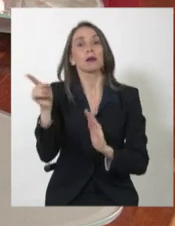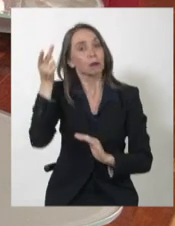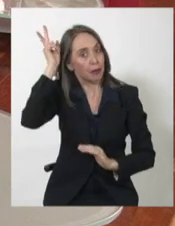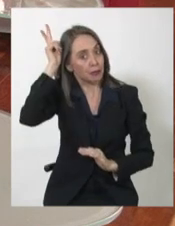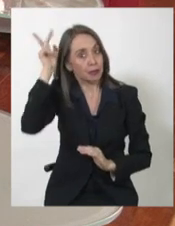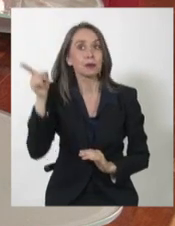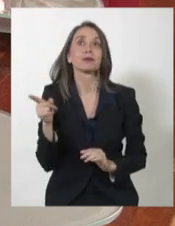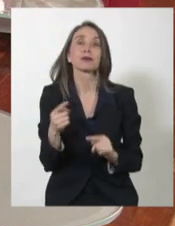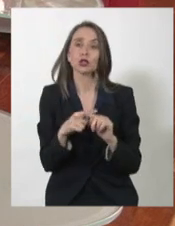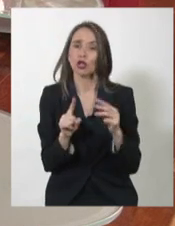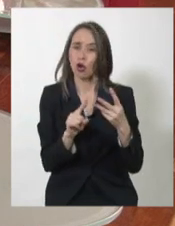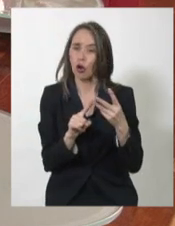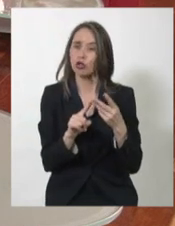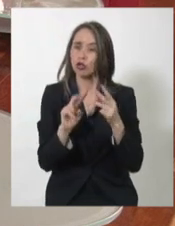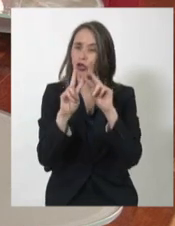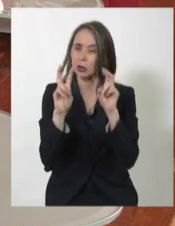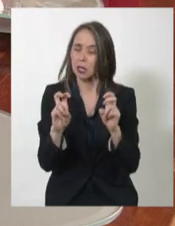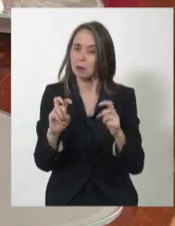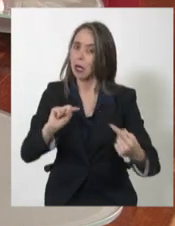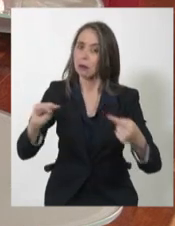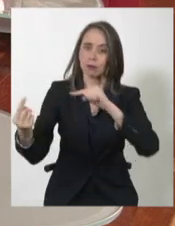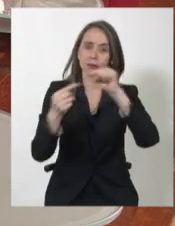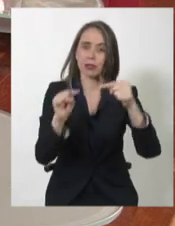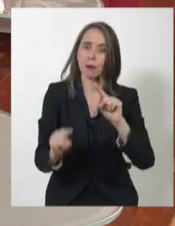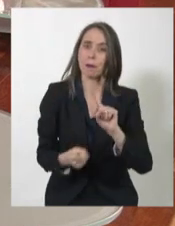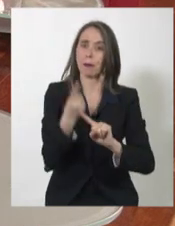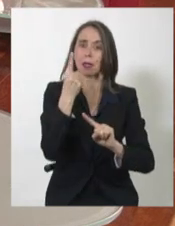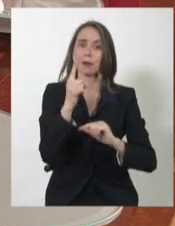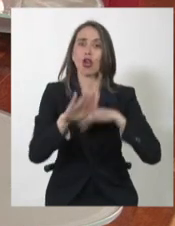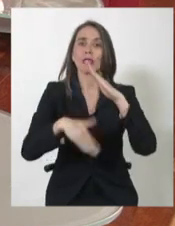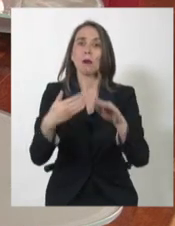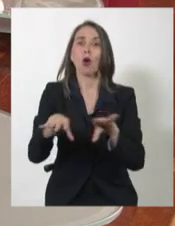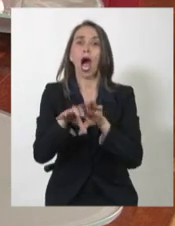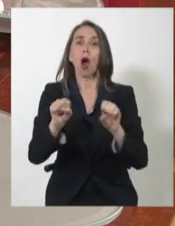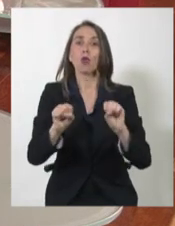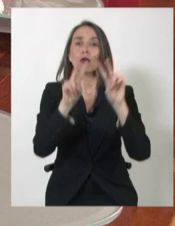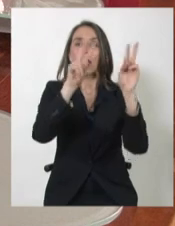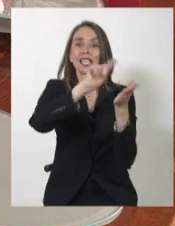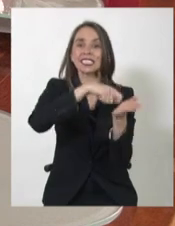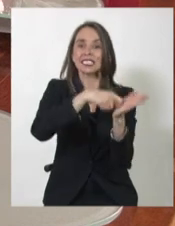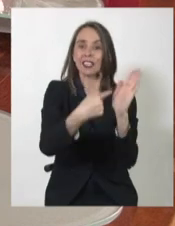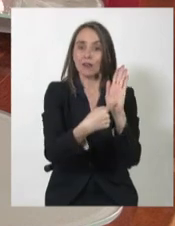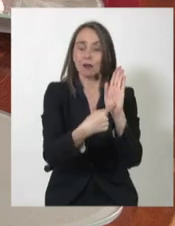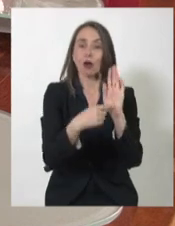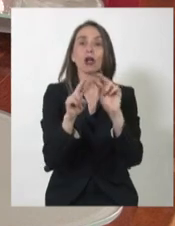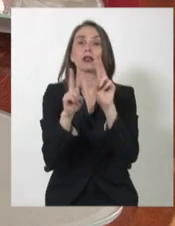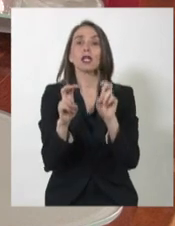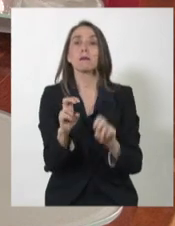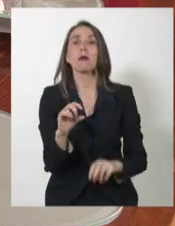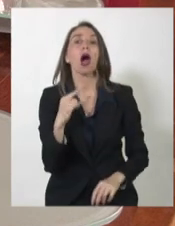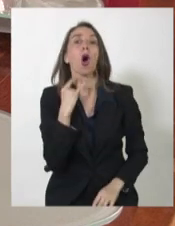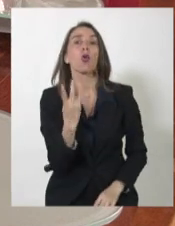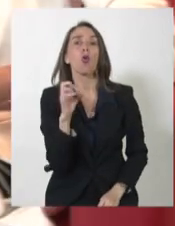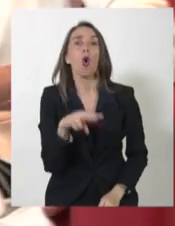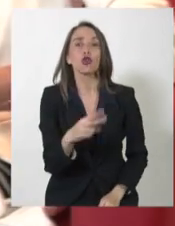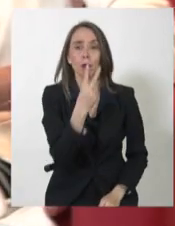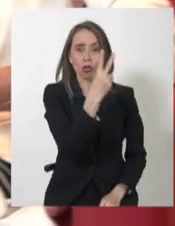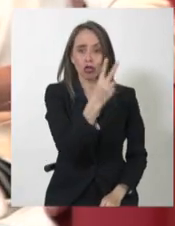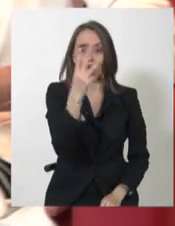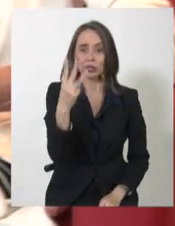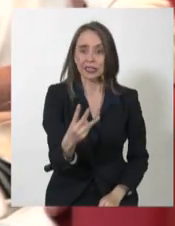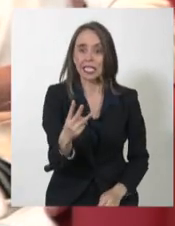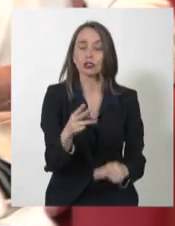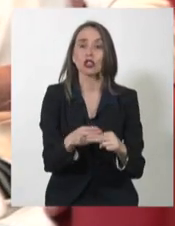controversial, quizás el que primero aparece, ¿no? Después del acuerdo, tiene que ver con el quórum de los dos tercios y